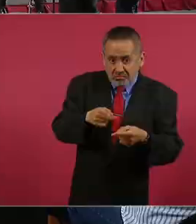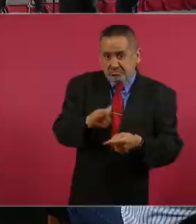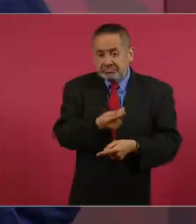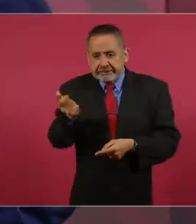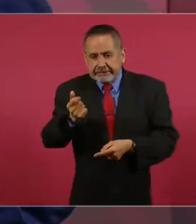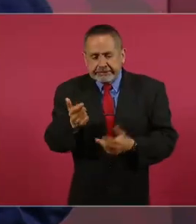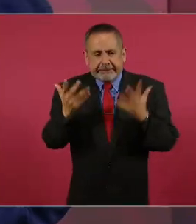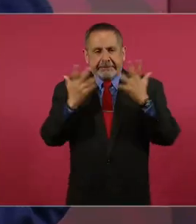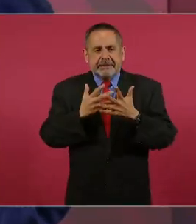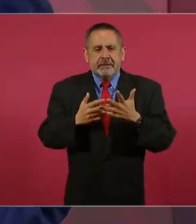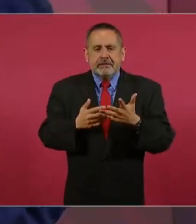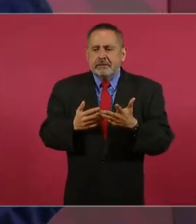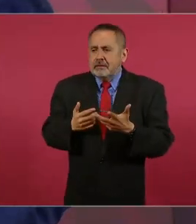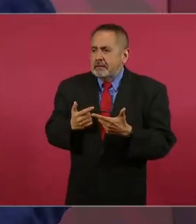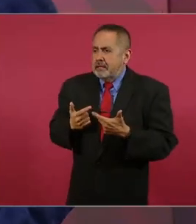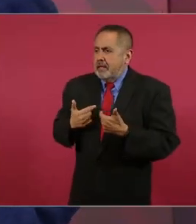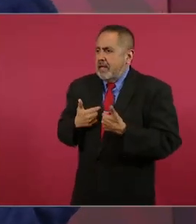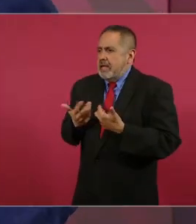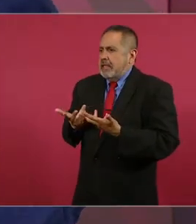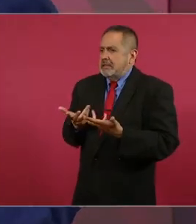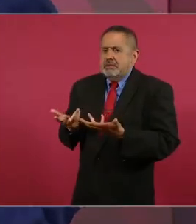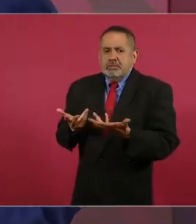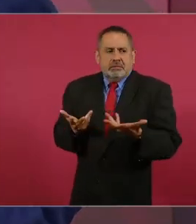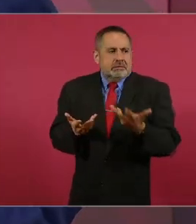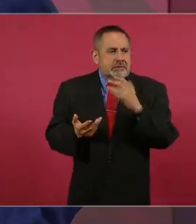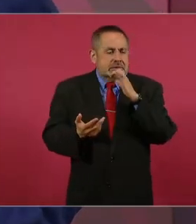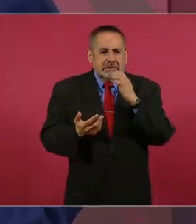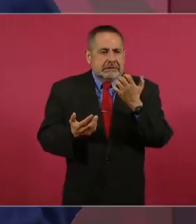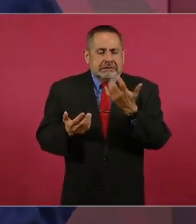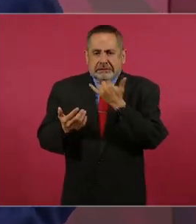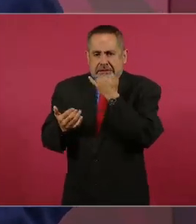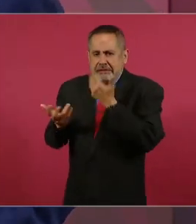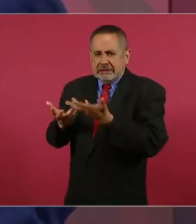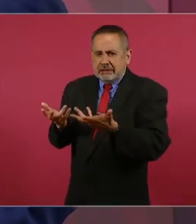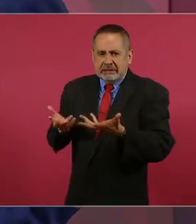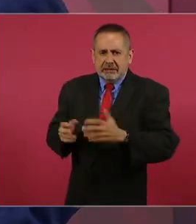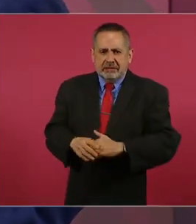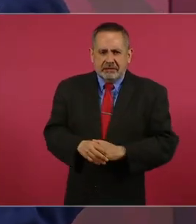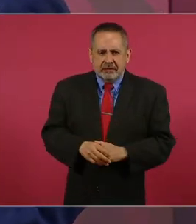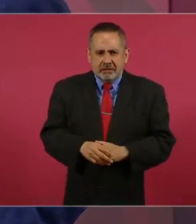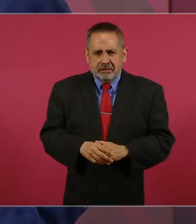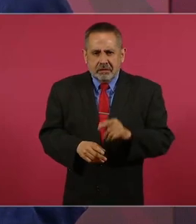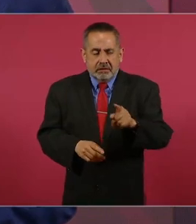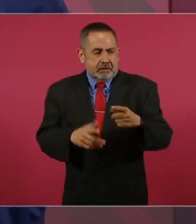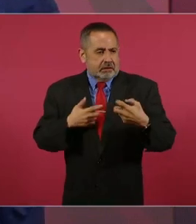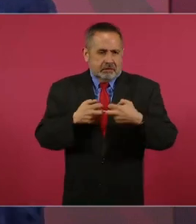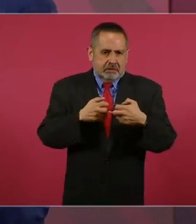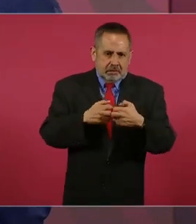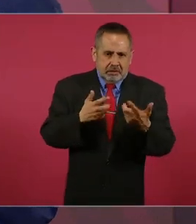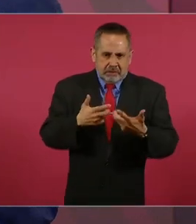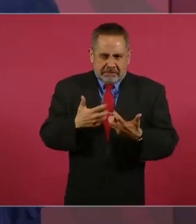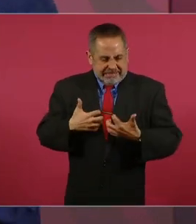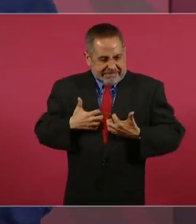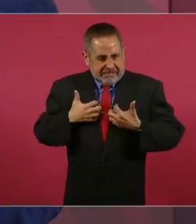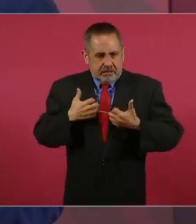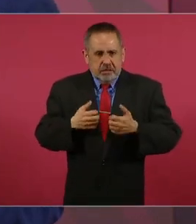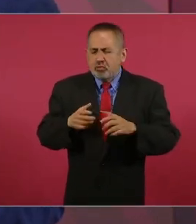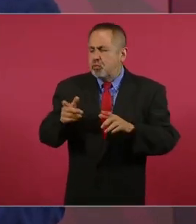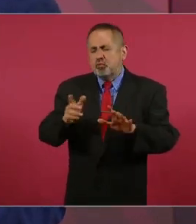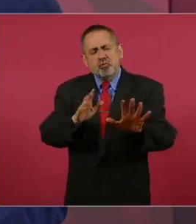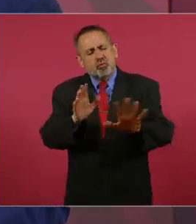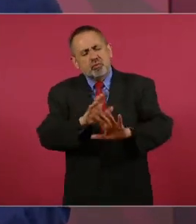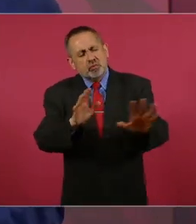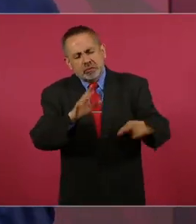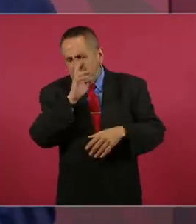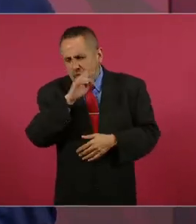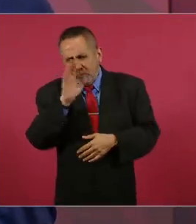Y entonces me dice, ¿qué hacemos? ¿No? Él nervioso, pero con ganas. Digo,